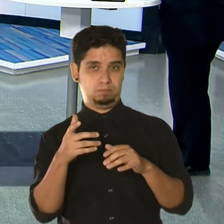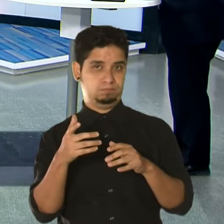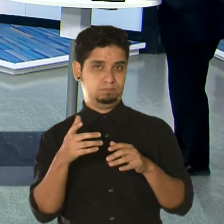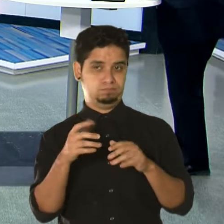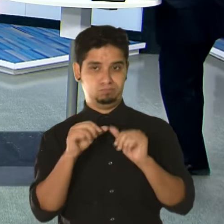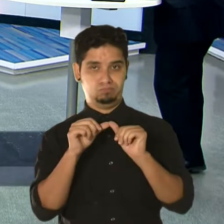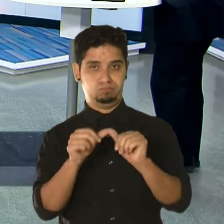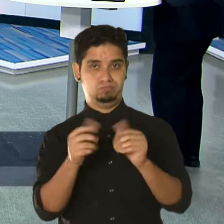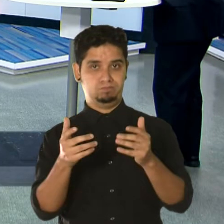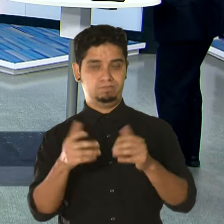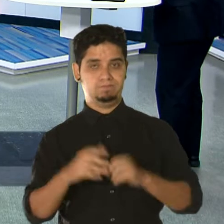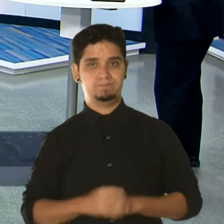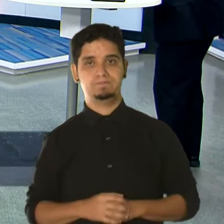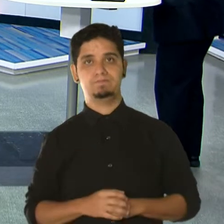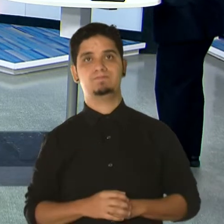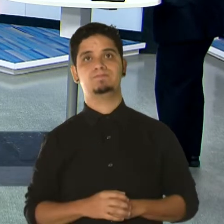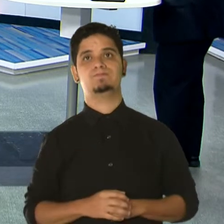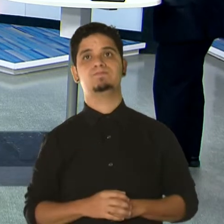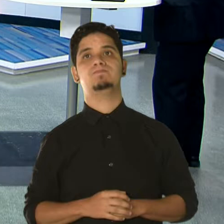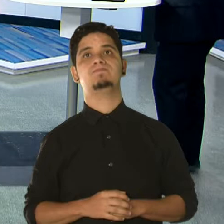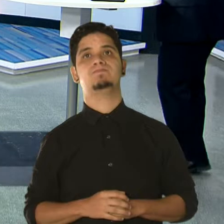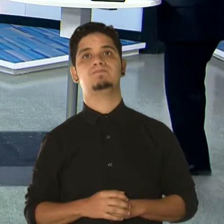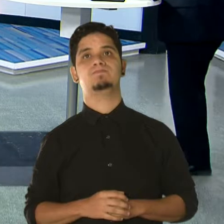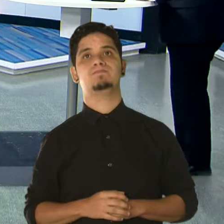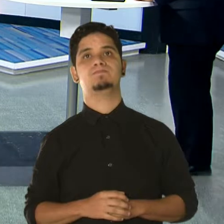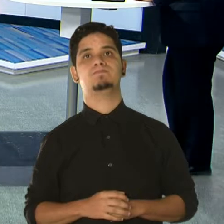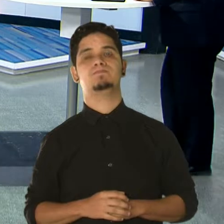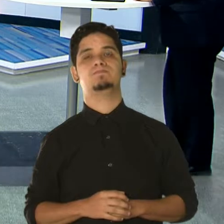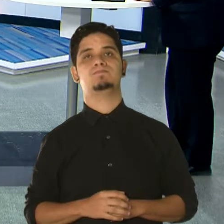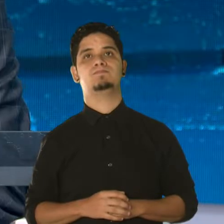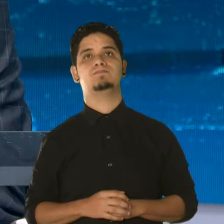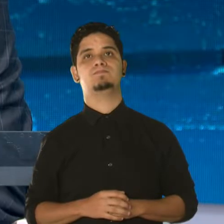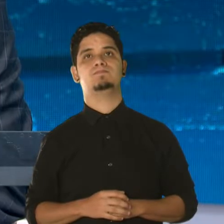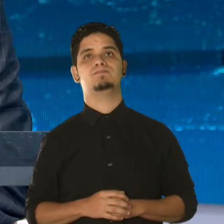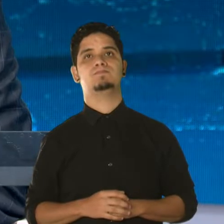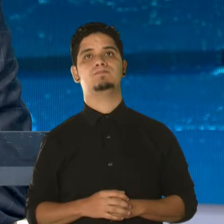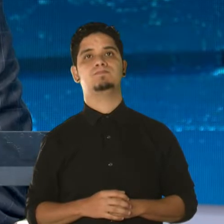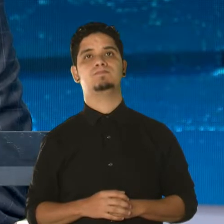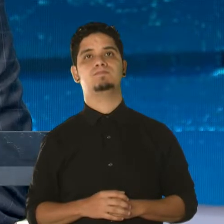sus objetivos? Porque estamos hablando de multinacionales. Claro. Mira,